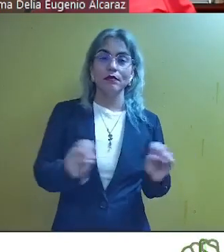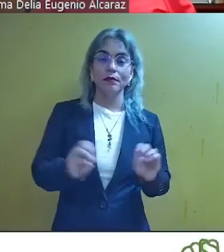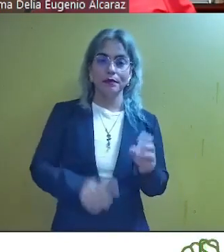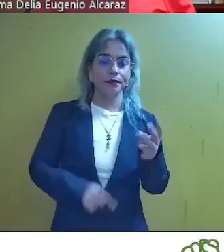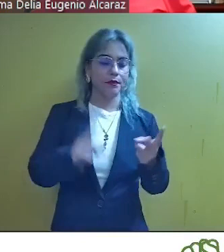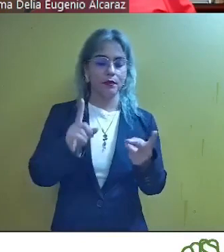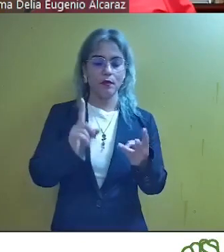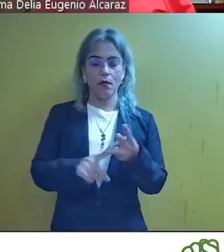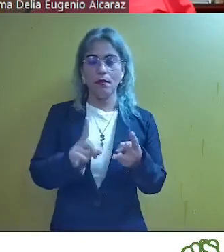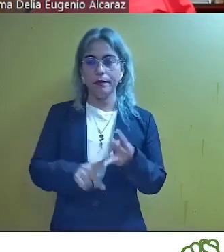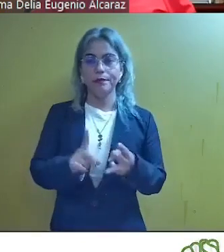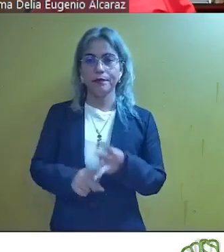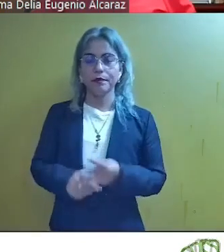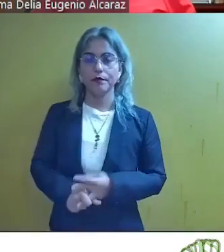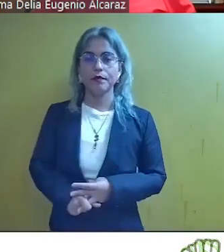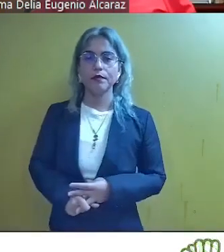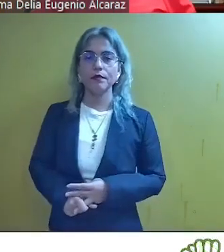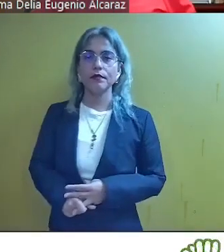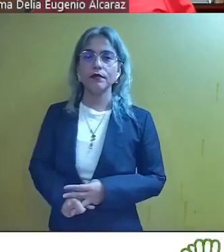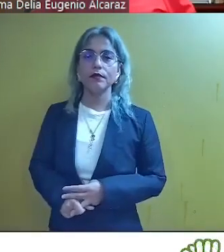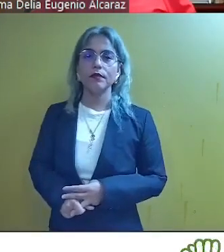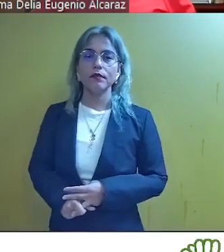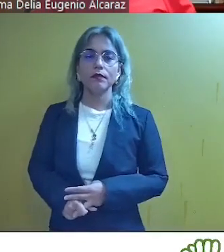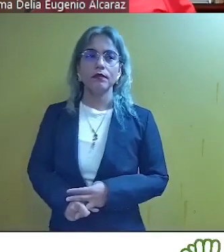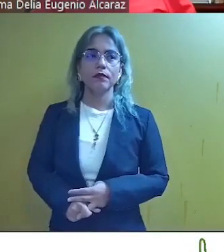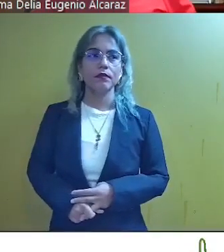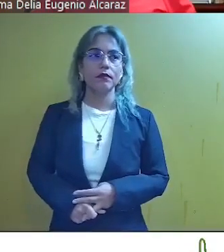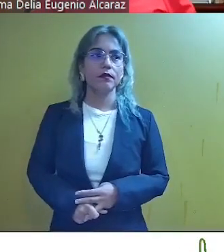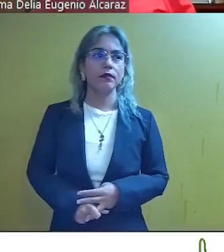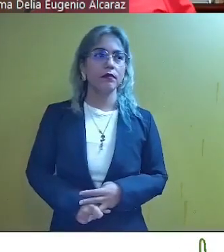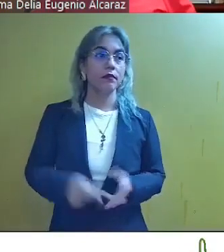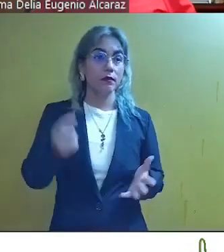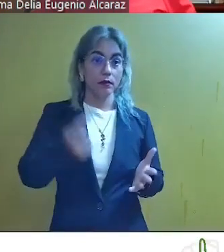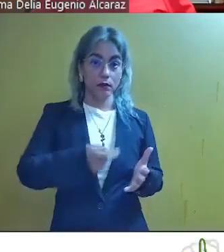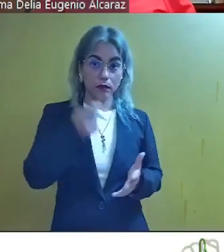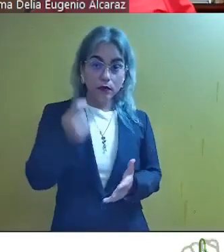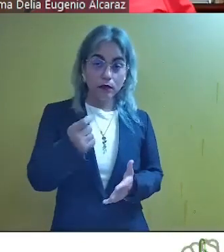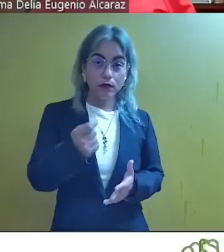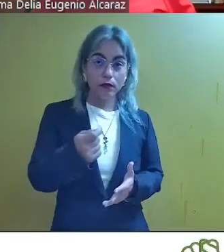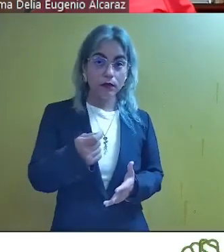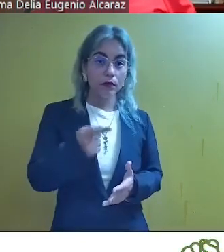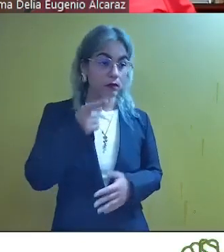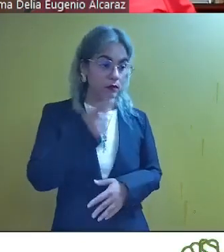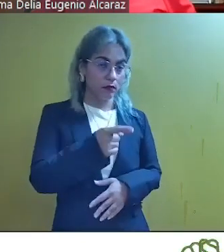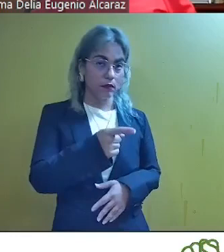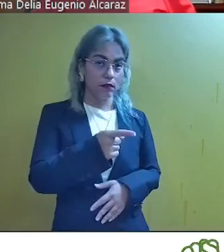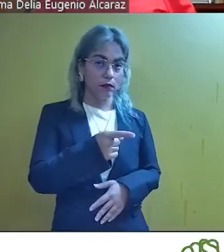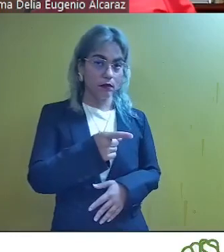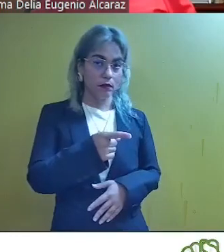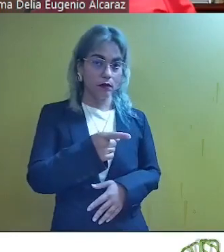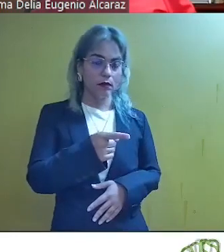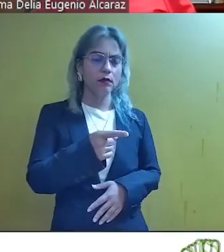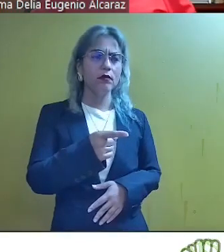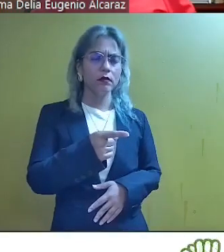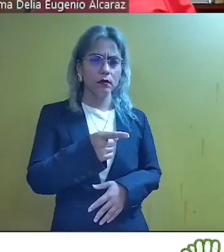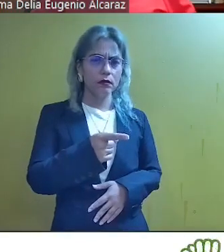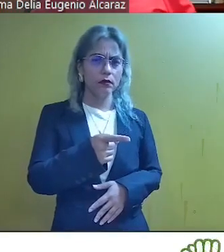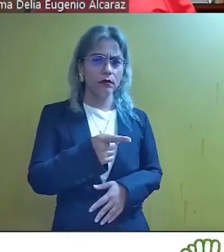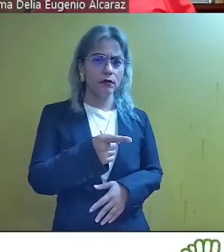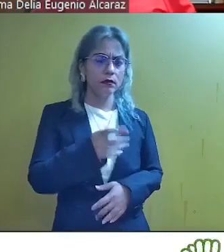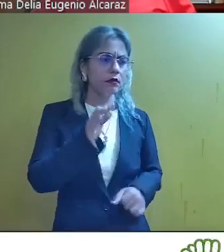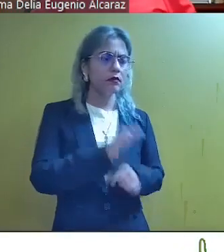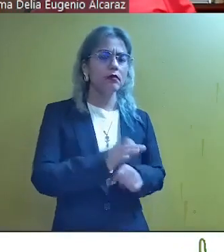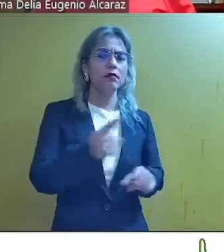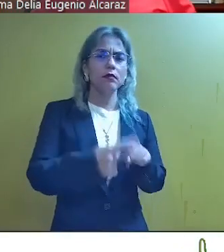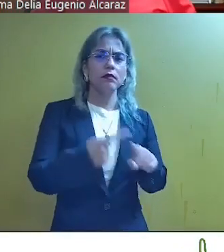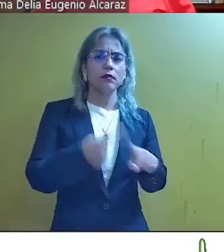3, la condena fue en favor de la presidencia